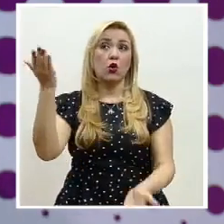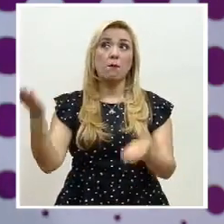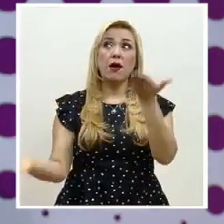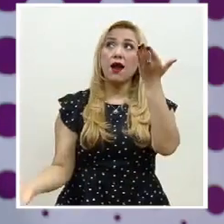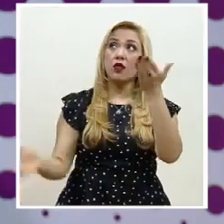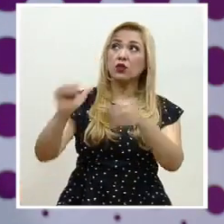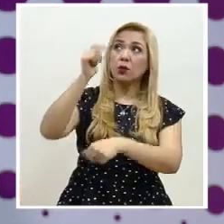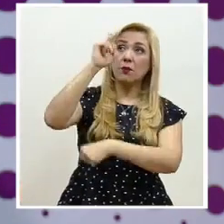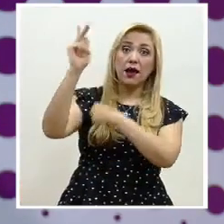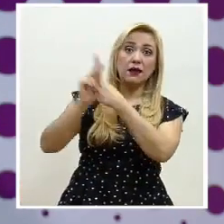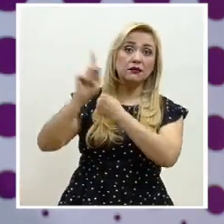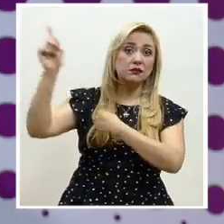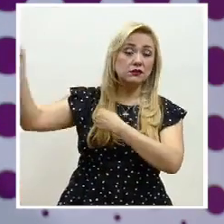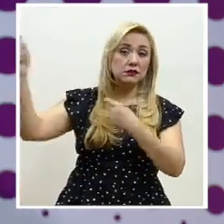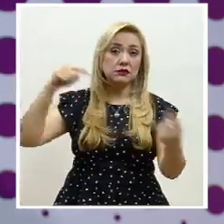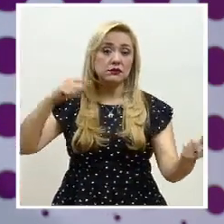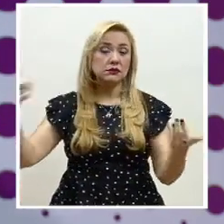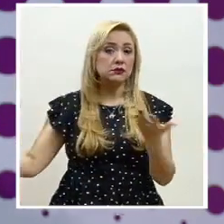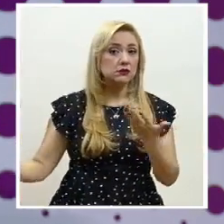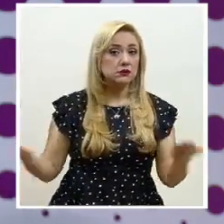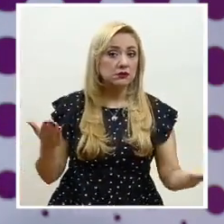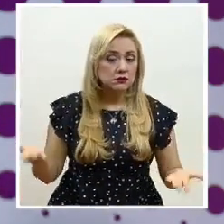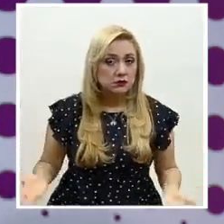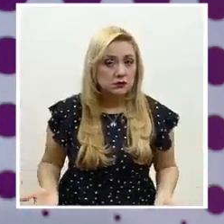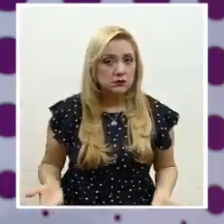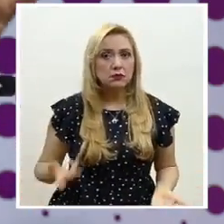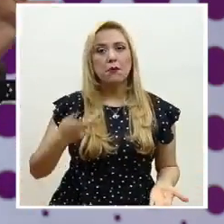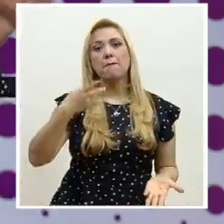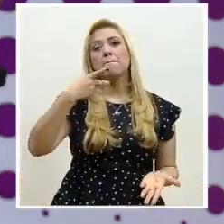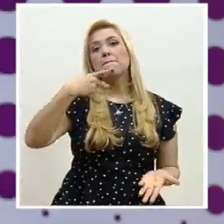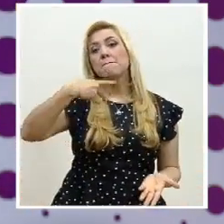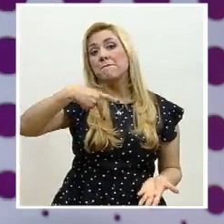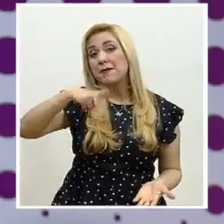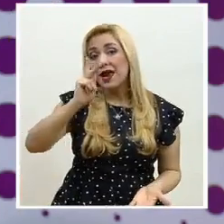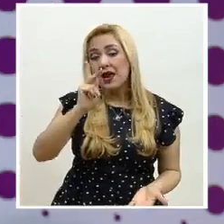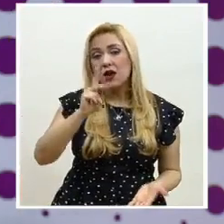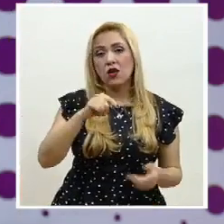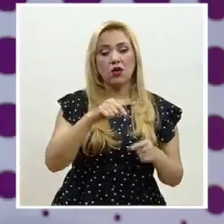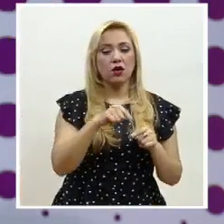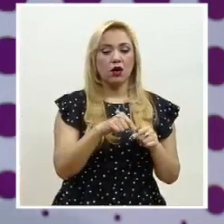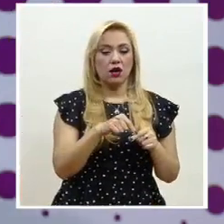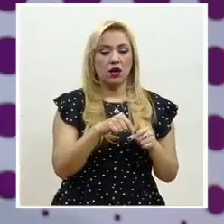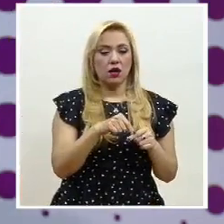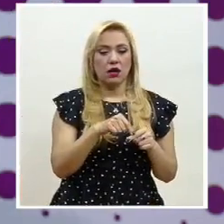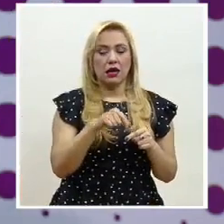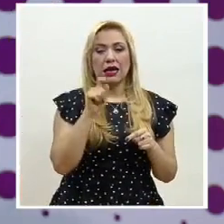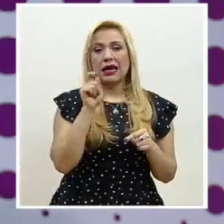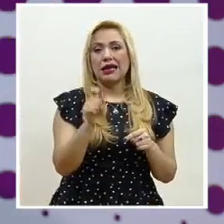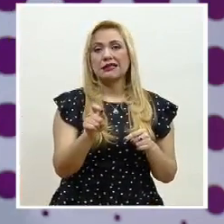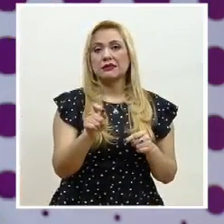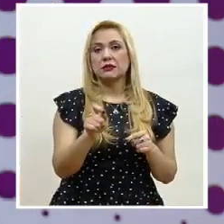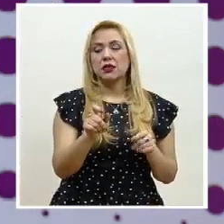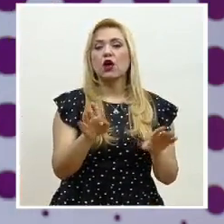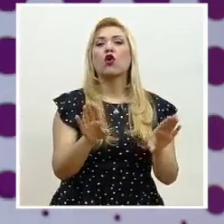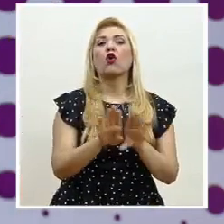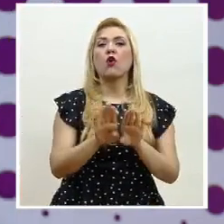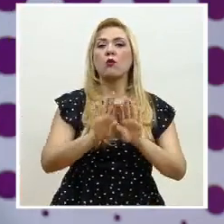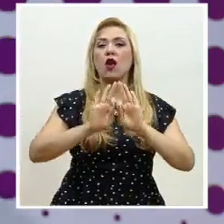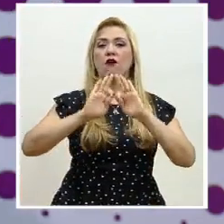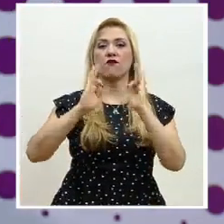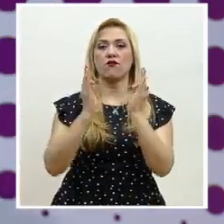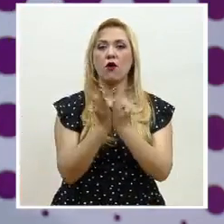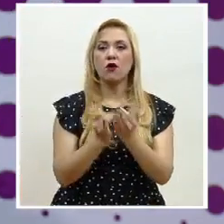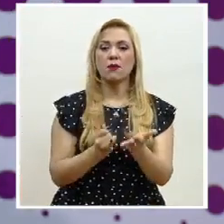que tú estás Claro. diciendo de preparación, pero si no saltamos esa primera barrera, esa primera parte de lo que es la técnica, las procedencias